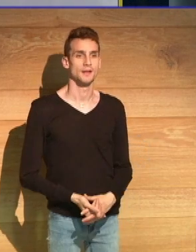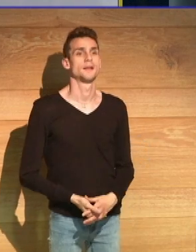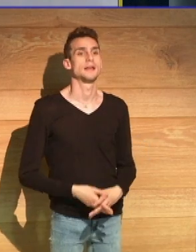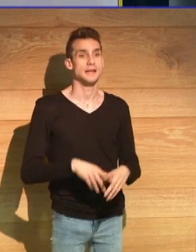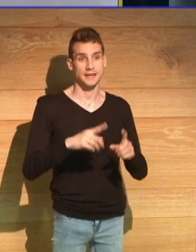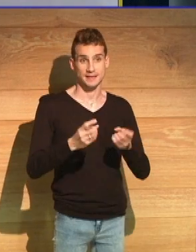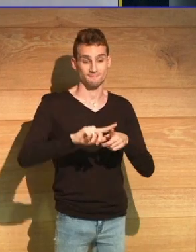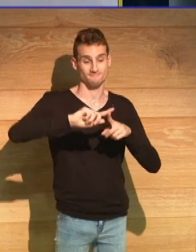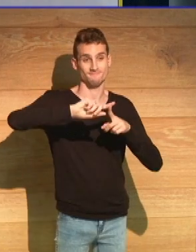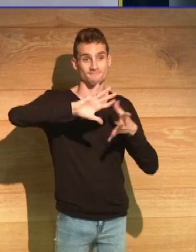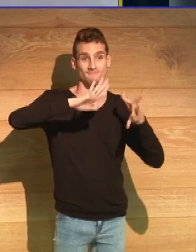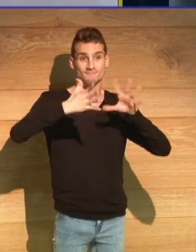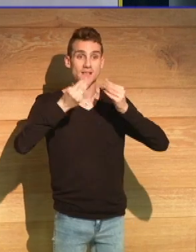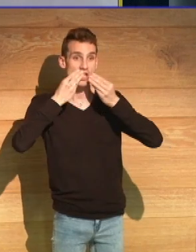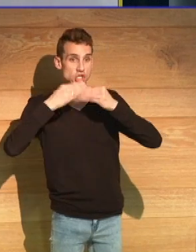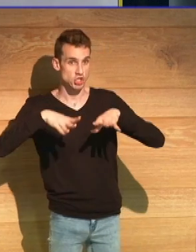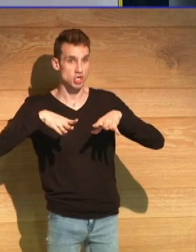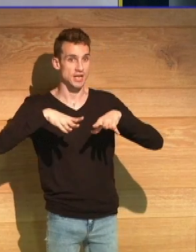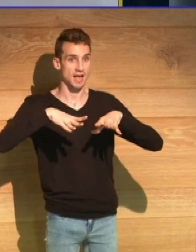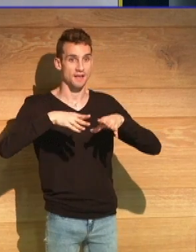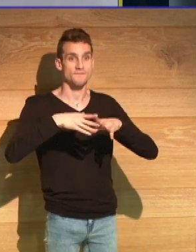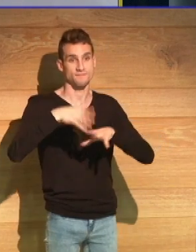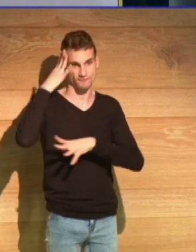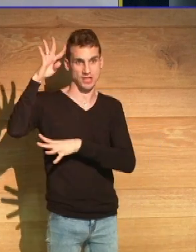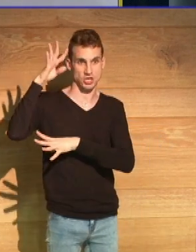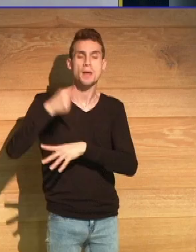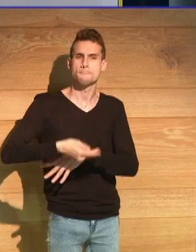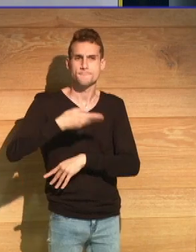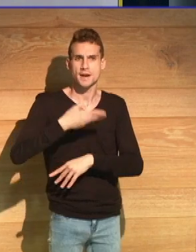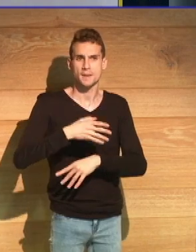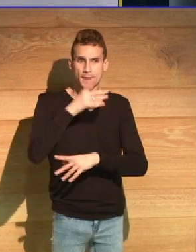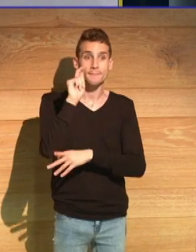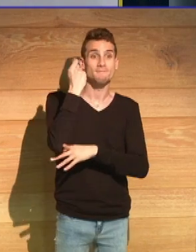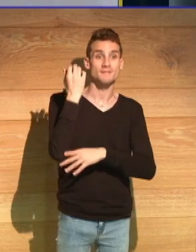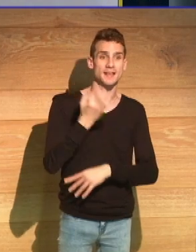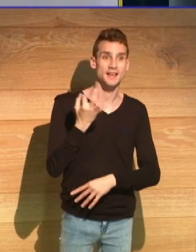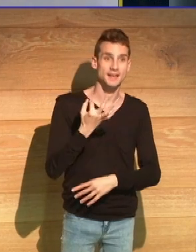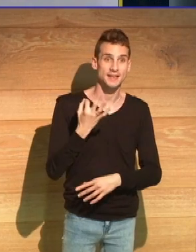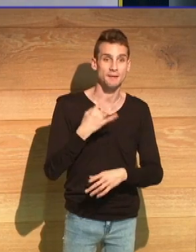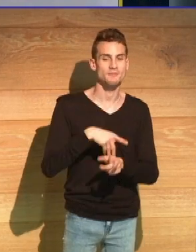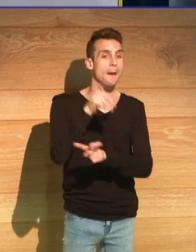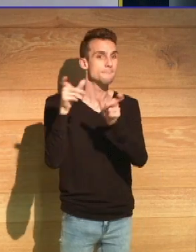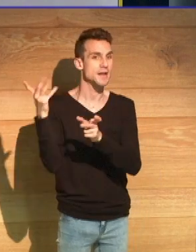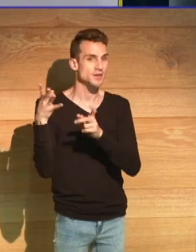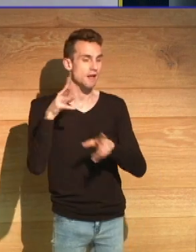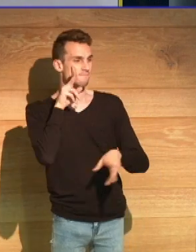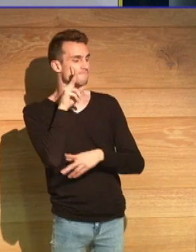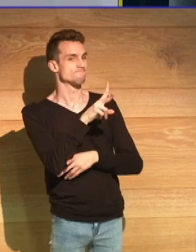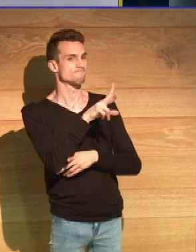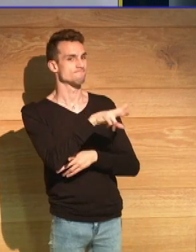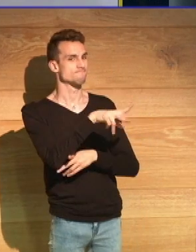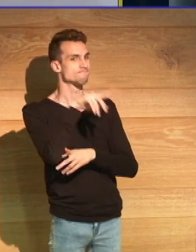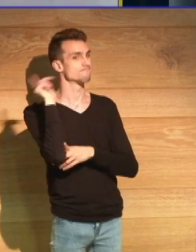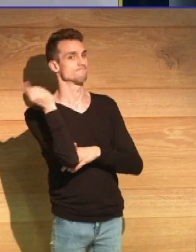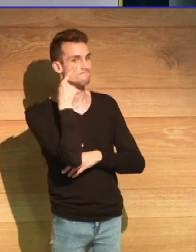una historia de ficción, es muy importante porque se consigue llegar a veces a mucha más gente. Es una forma de